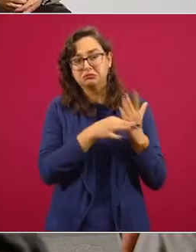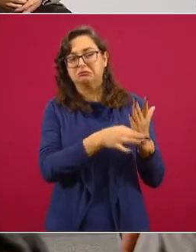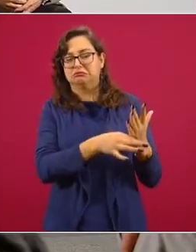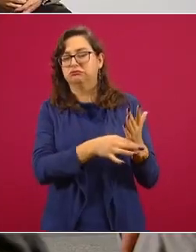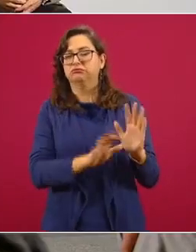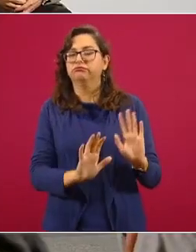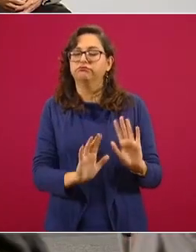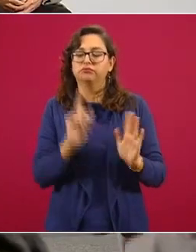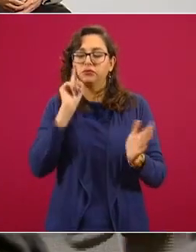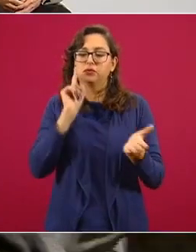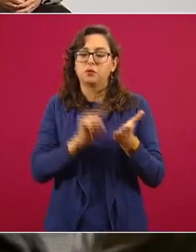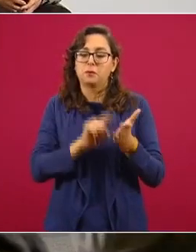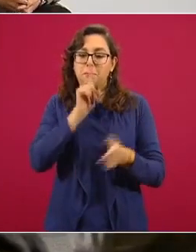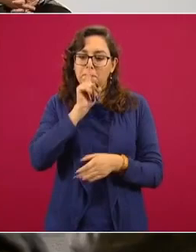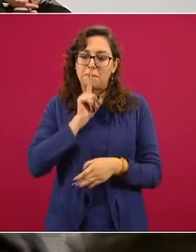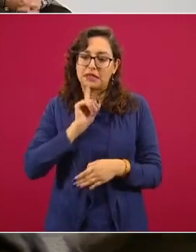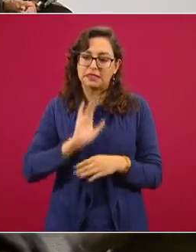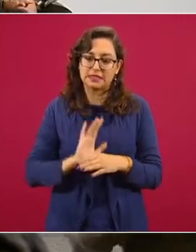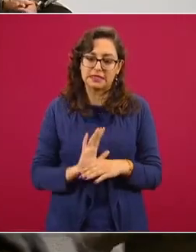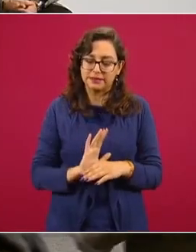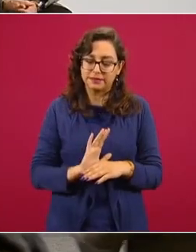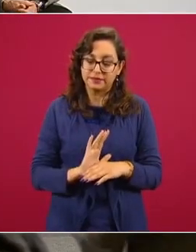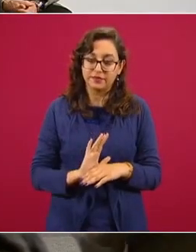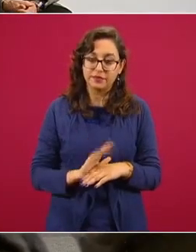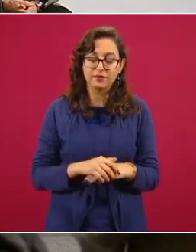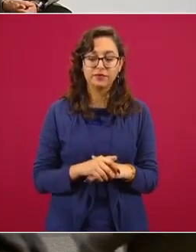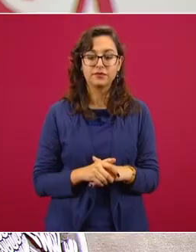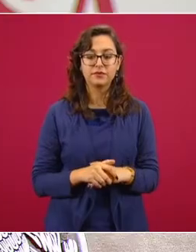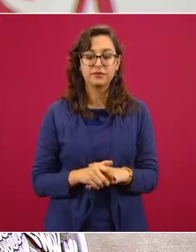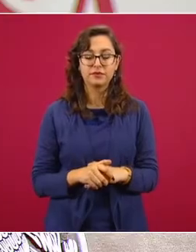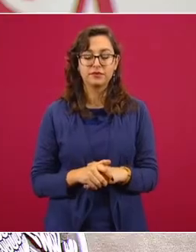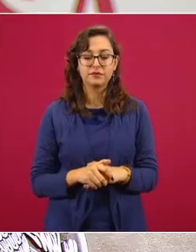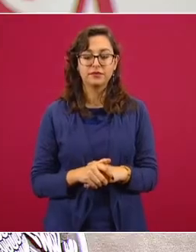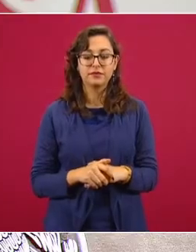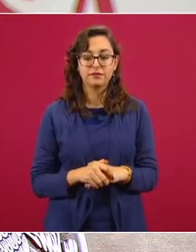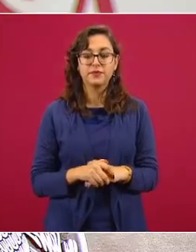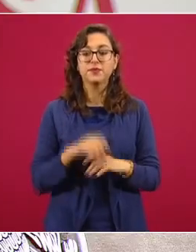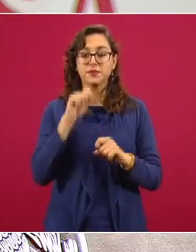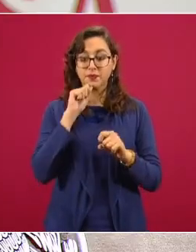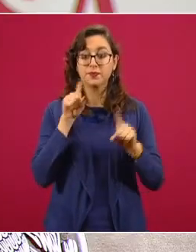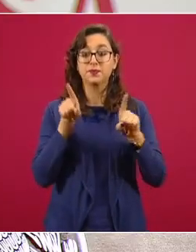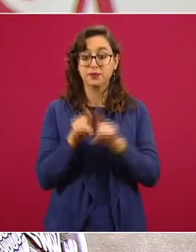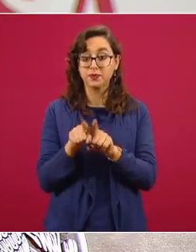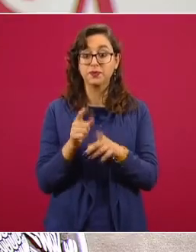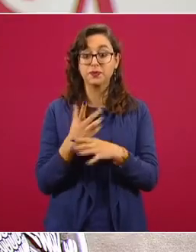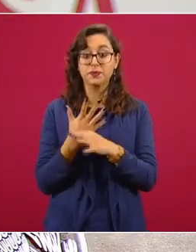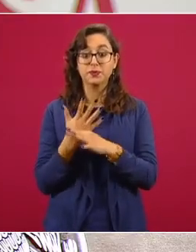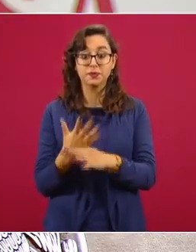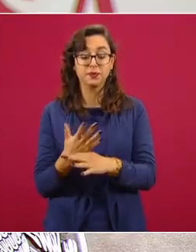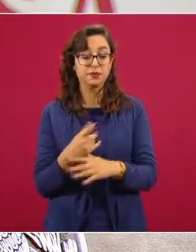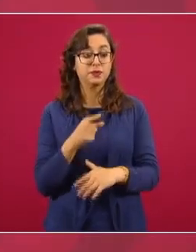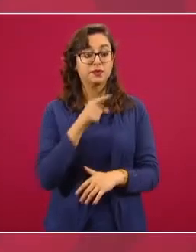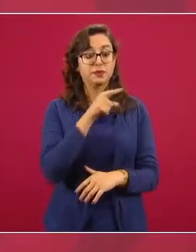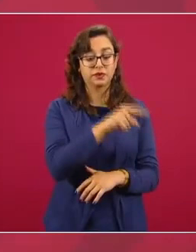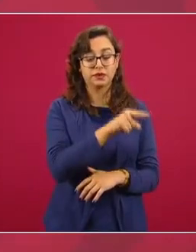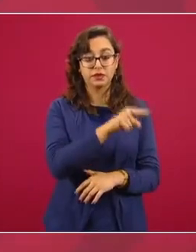También se le atribuye a él de que apoya al de